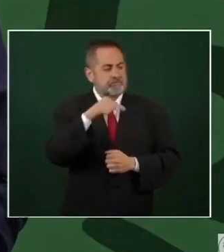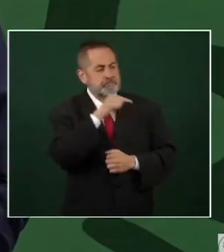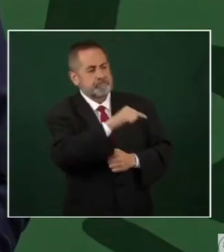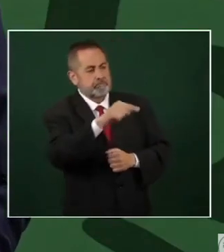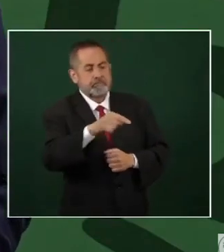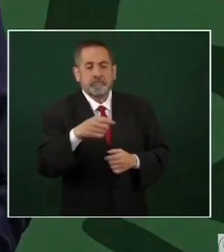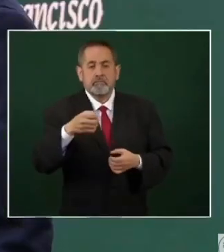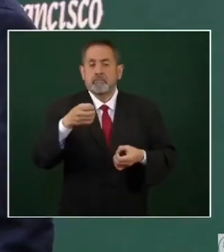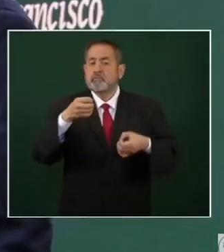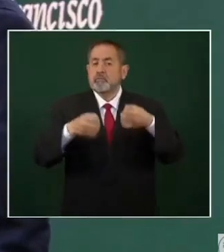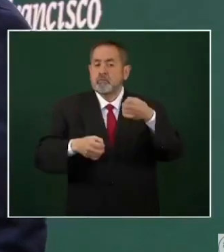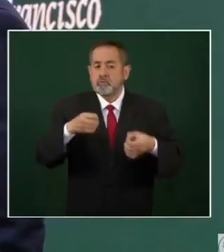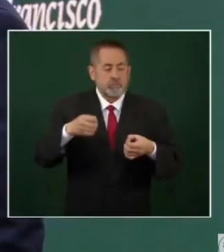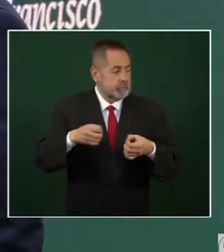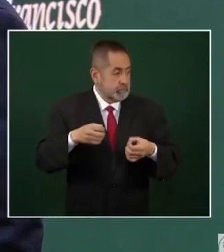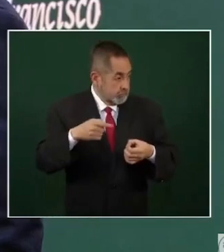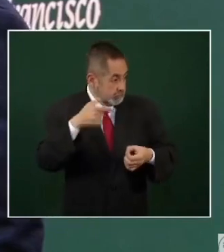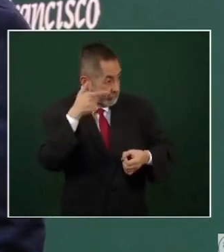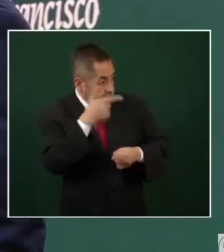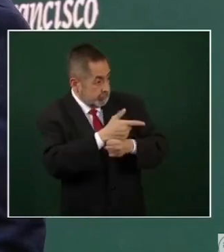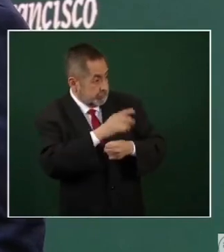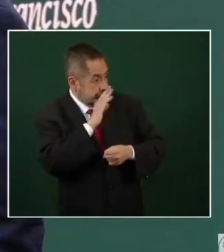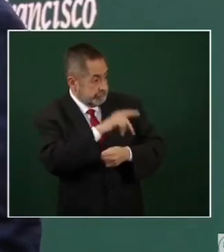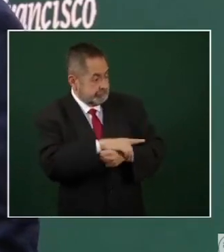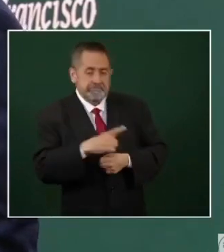a jueces